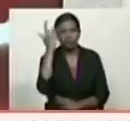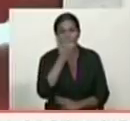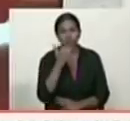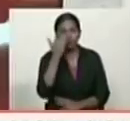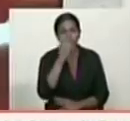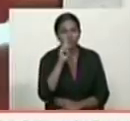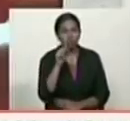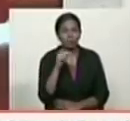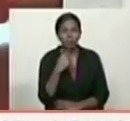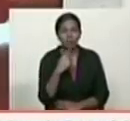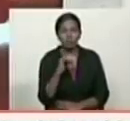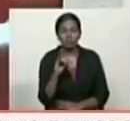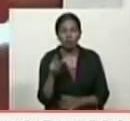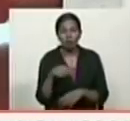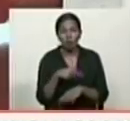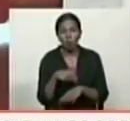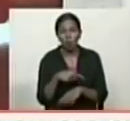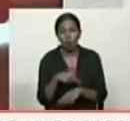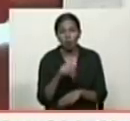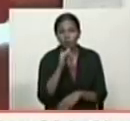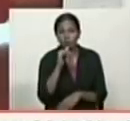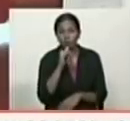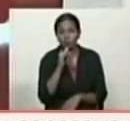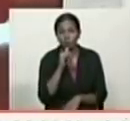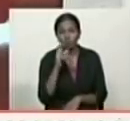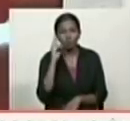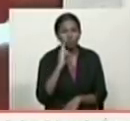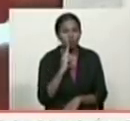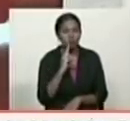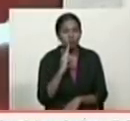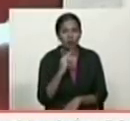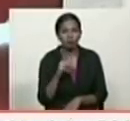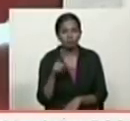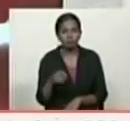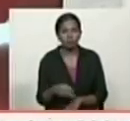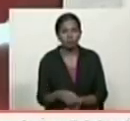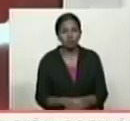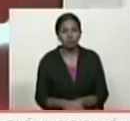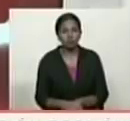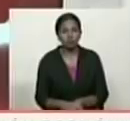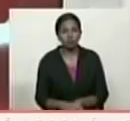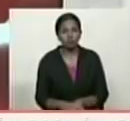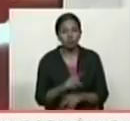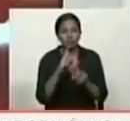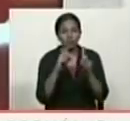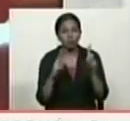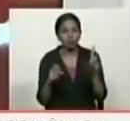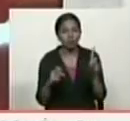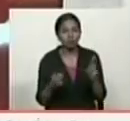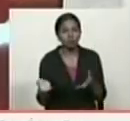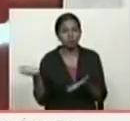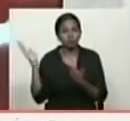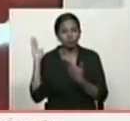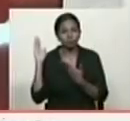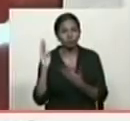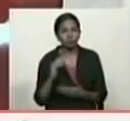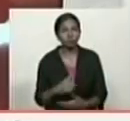Paz, a esta hora información de último minuto en Bolívar con nuestra compañera Indira López acerca del Estado Mayor Eléctrico. Indira, te escuchamos.